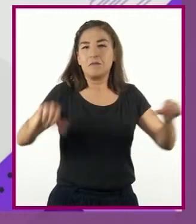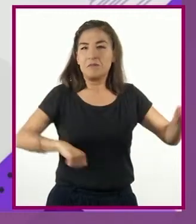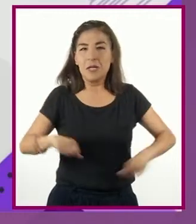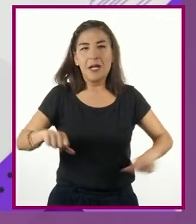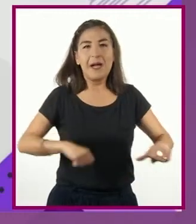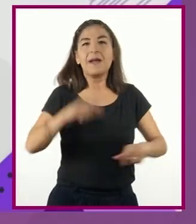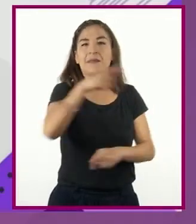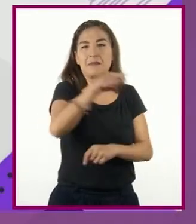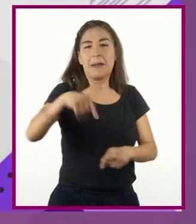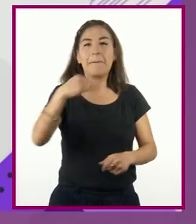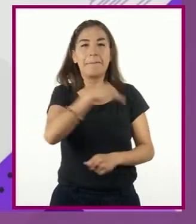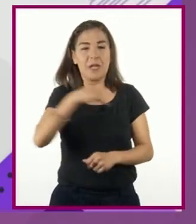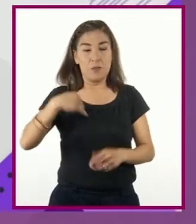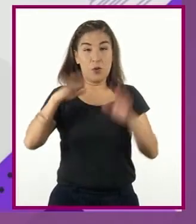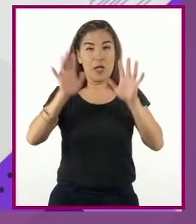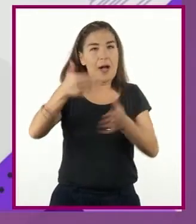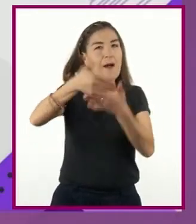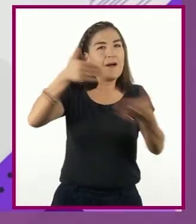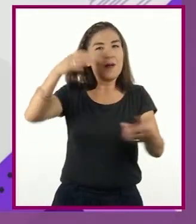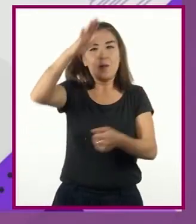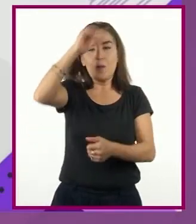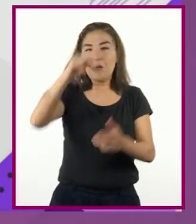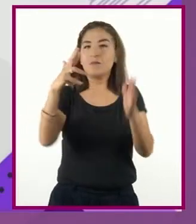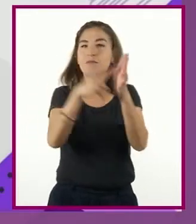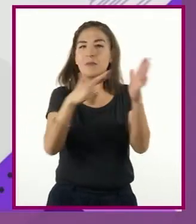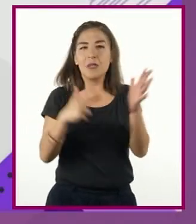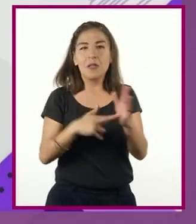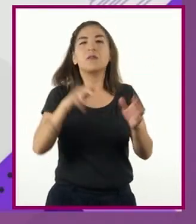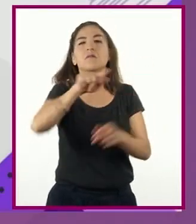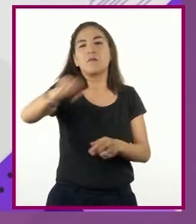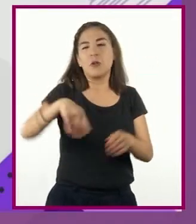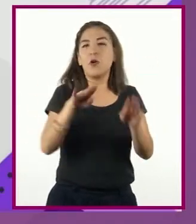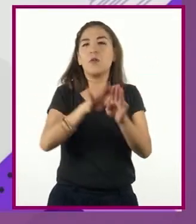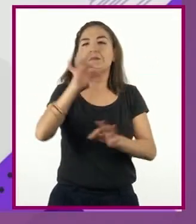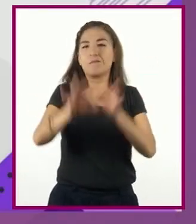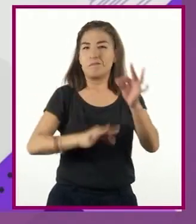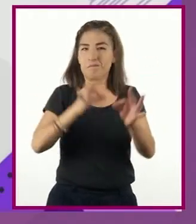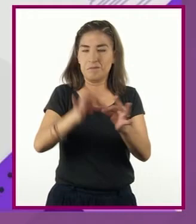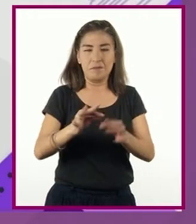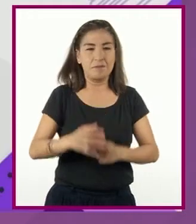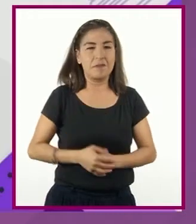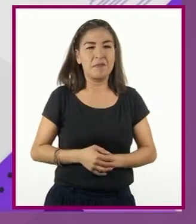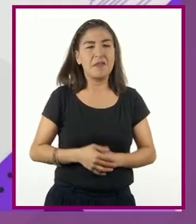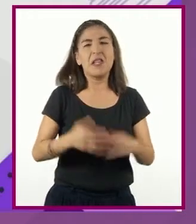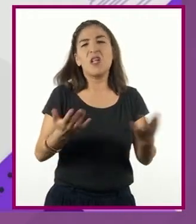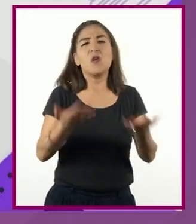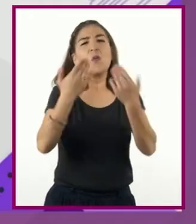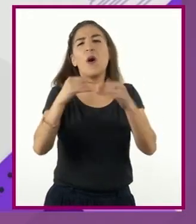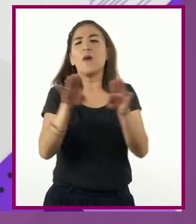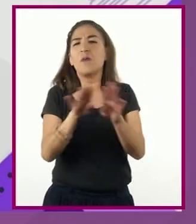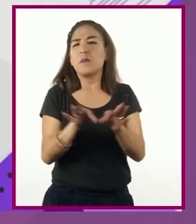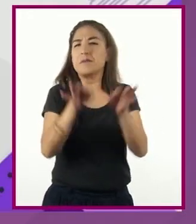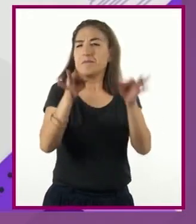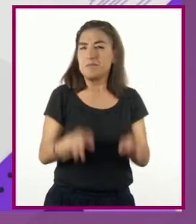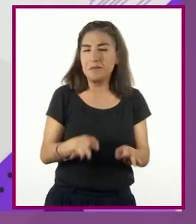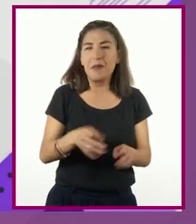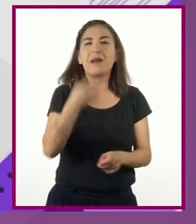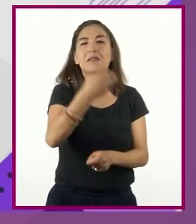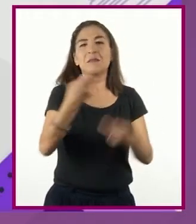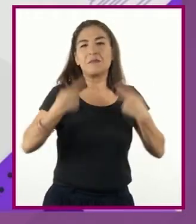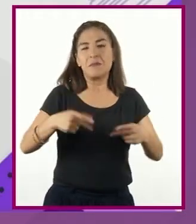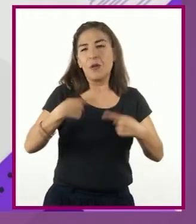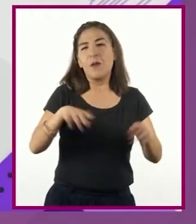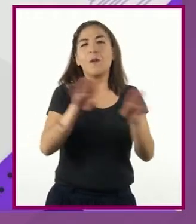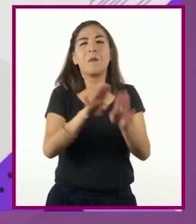están reglamentadas y deben cumplir un propósito determinado. Informales. Las personas establecen relaciones